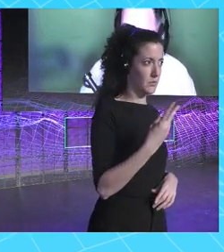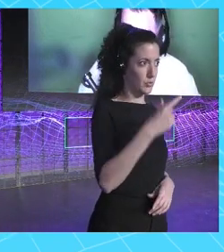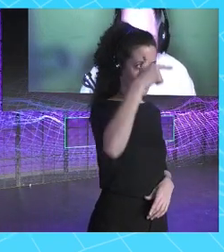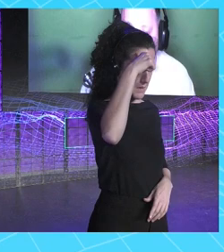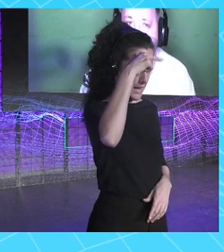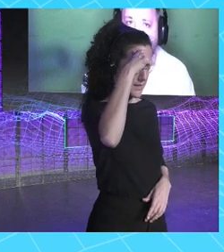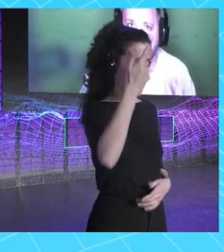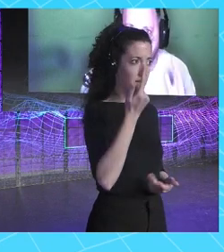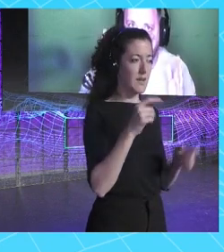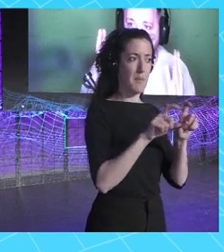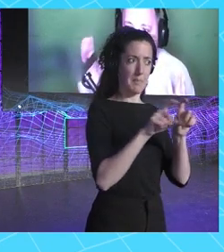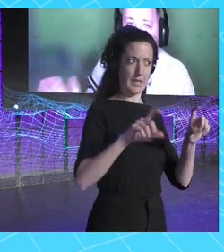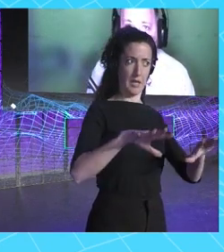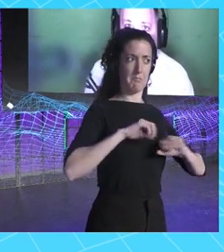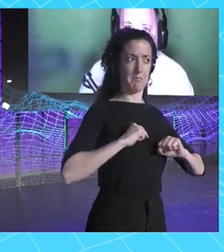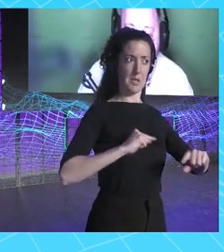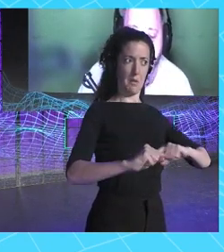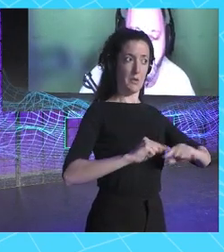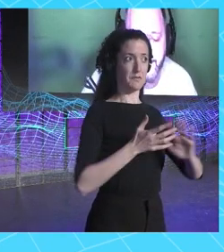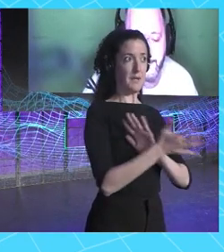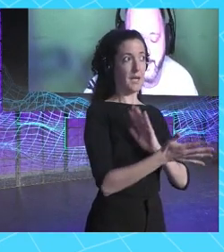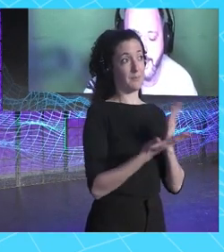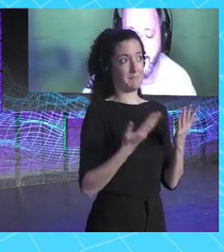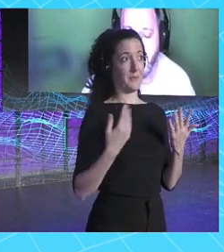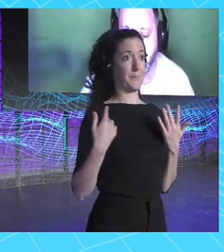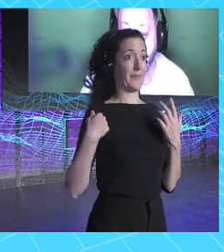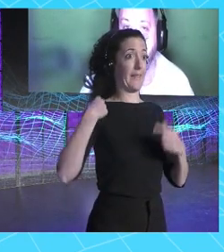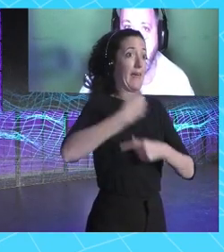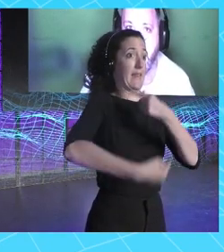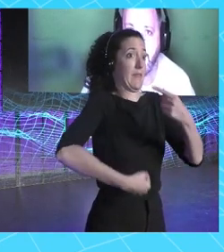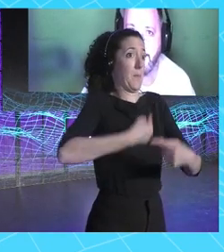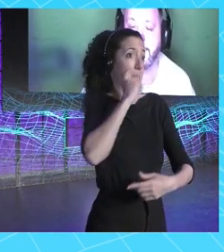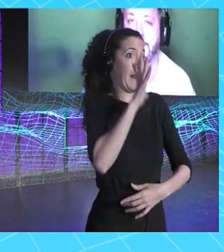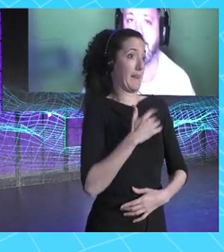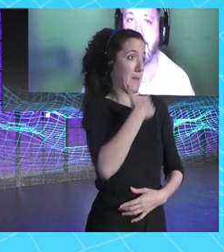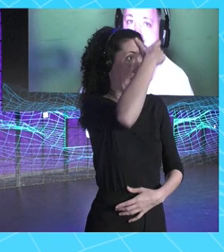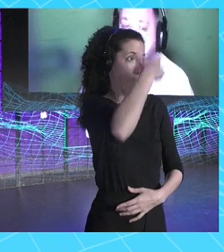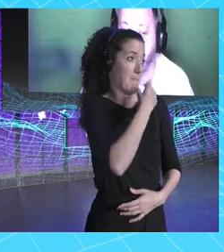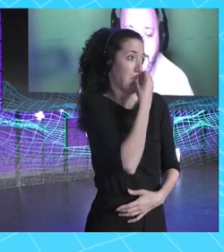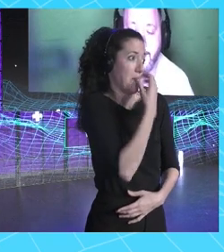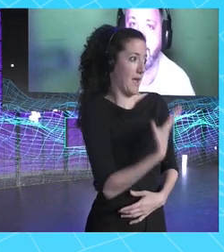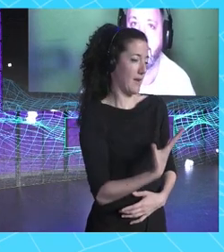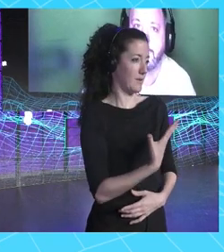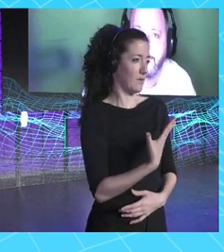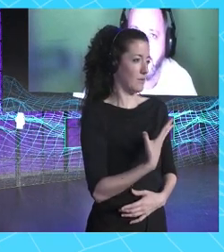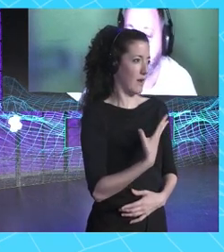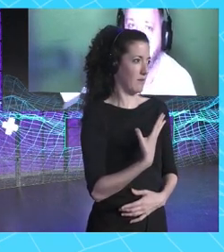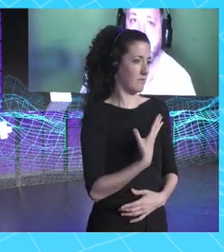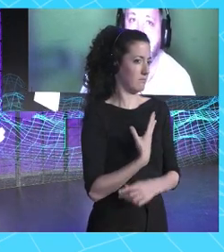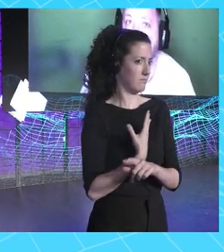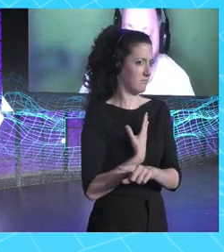lo estaba haciendo bien a nivel canónico no y podía sentir amenaza este chaval aquí que no